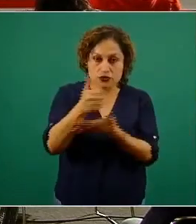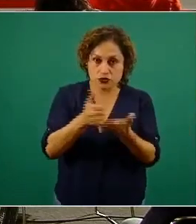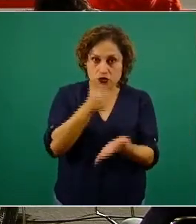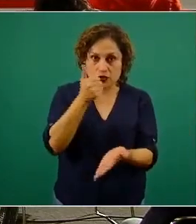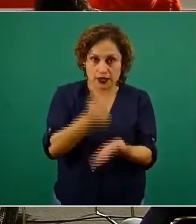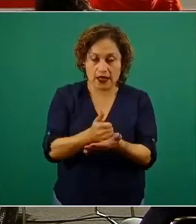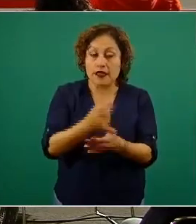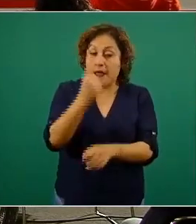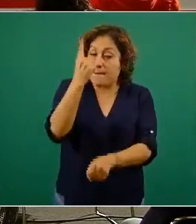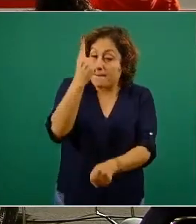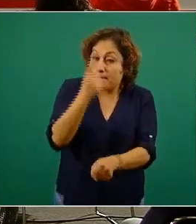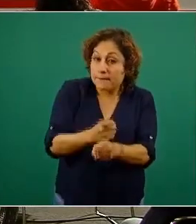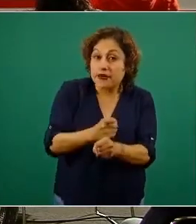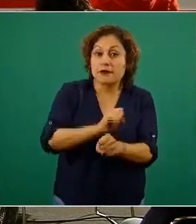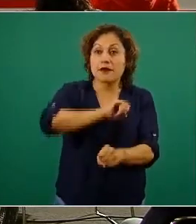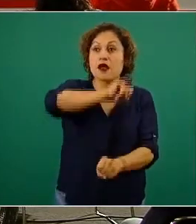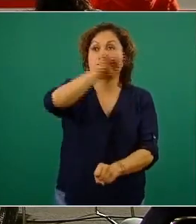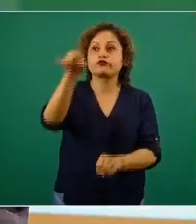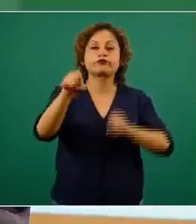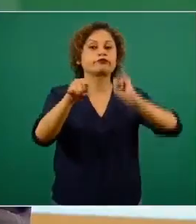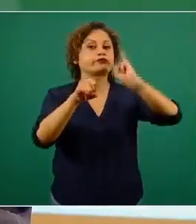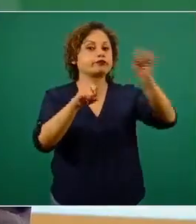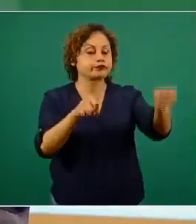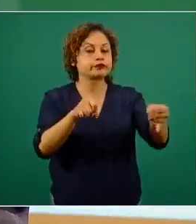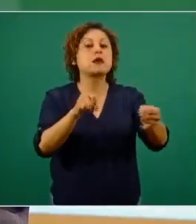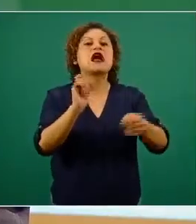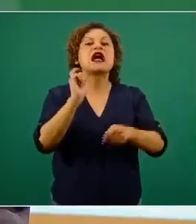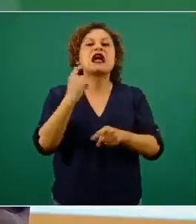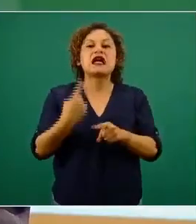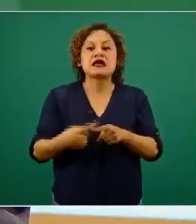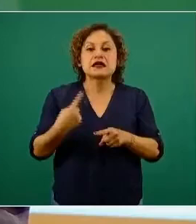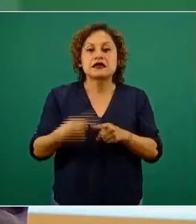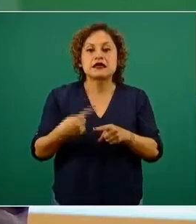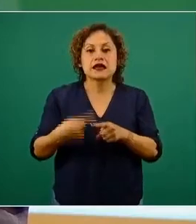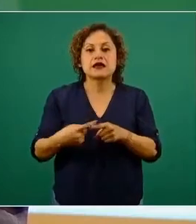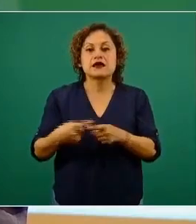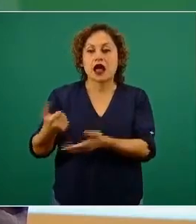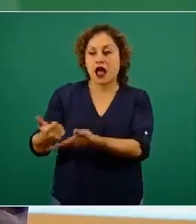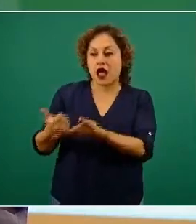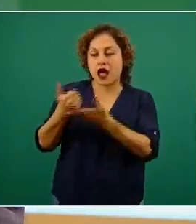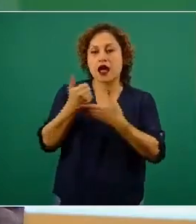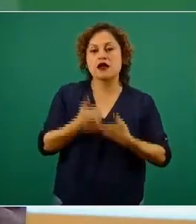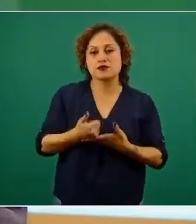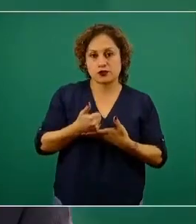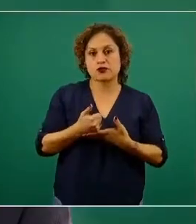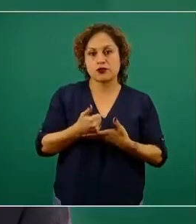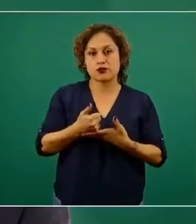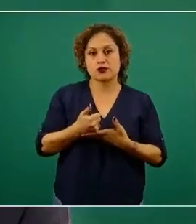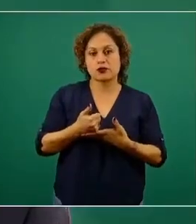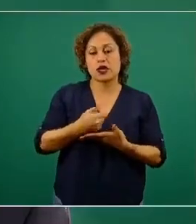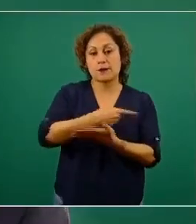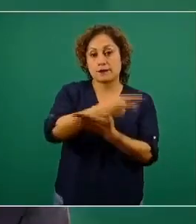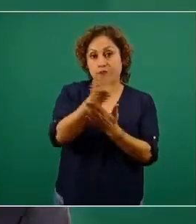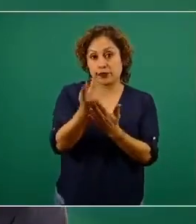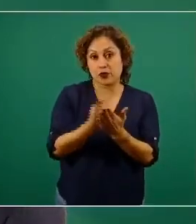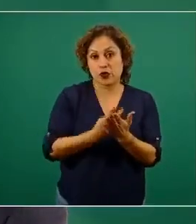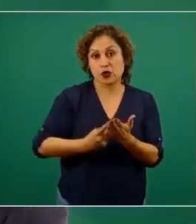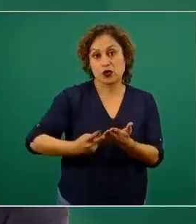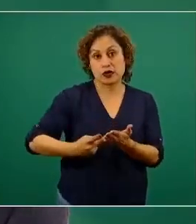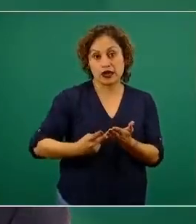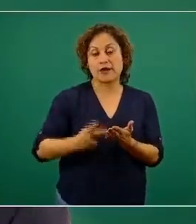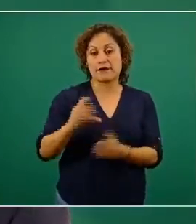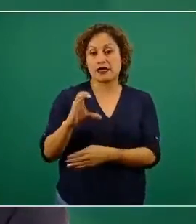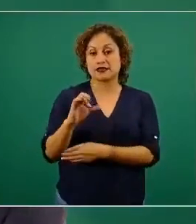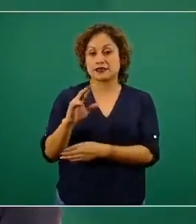acceso participará ampliamente el programa social de Siervos de la Nación, los